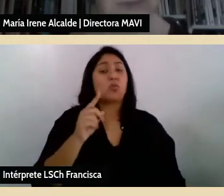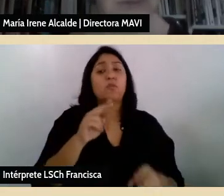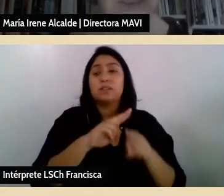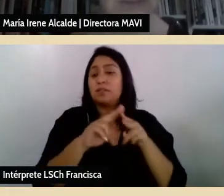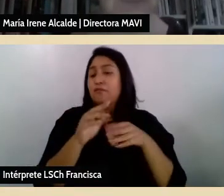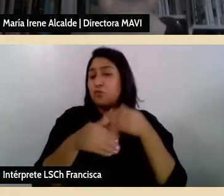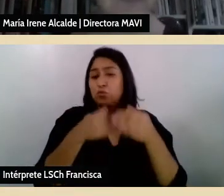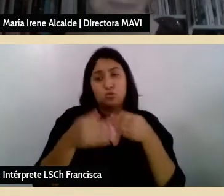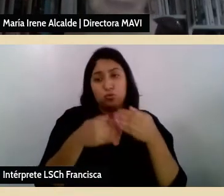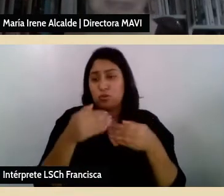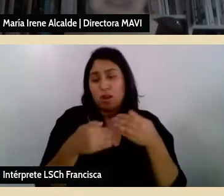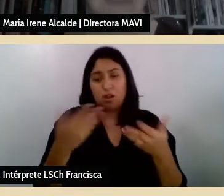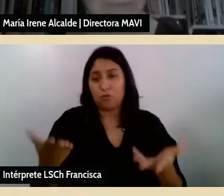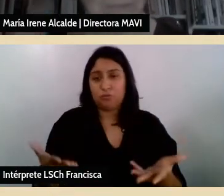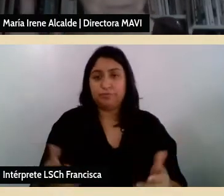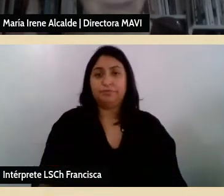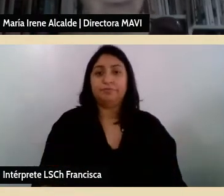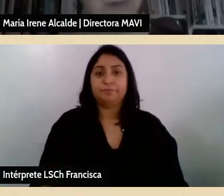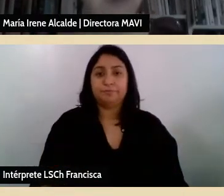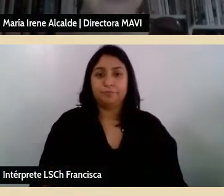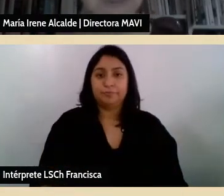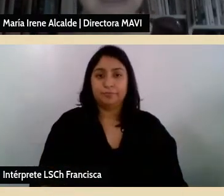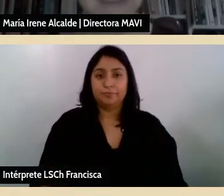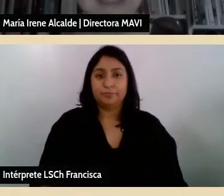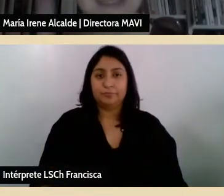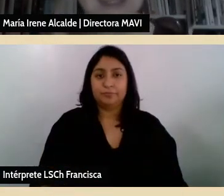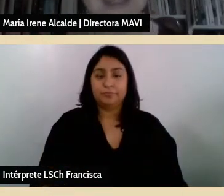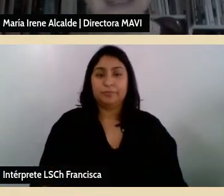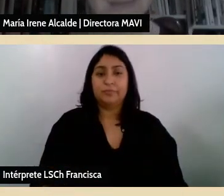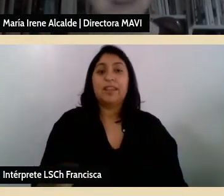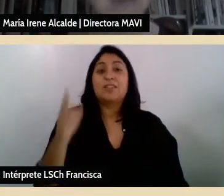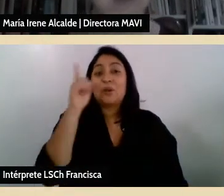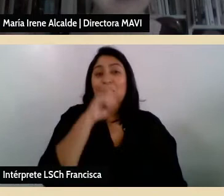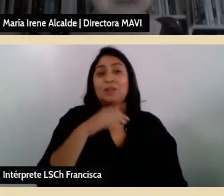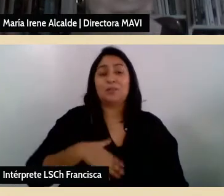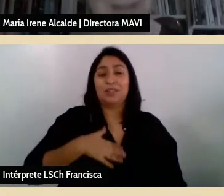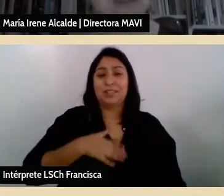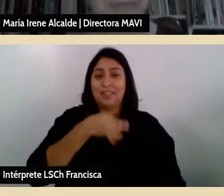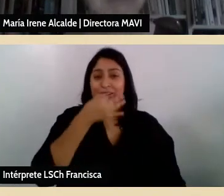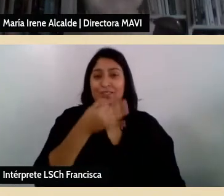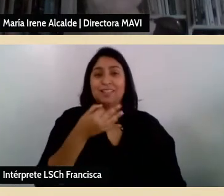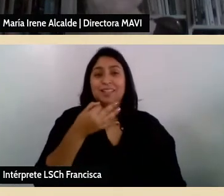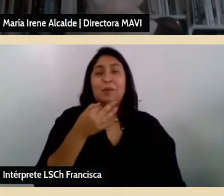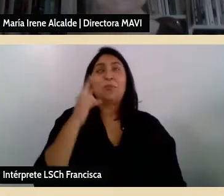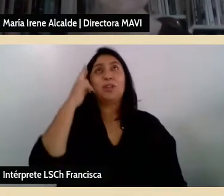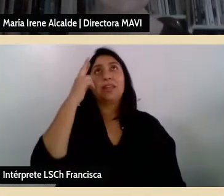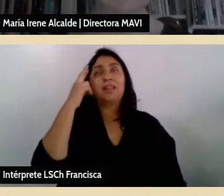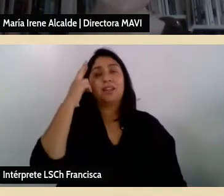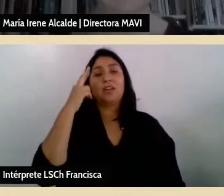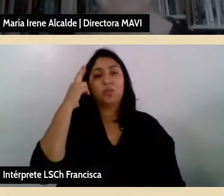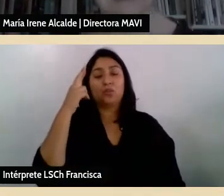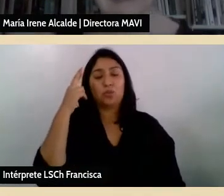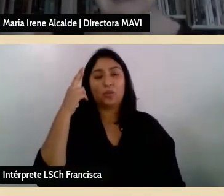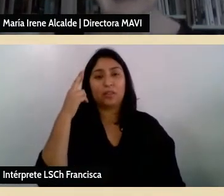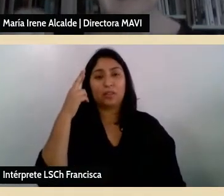resultado. Entonces, eso es lo último que te quiero decir, porque me acordé